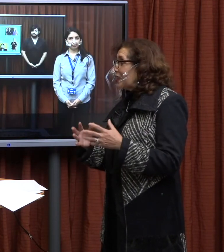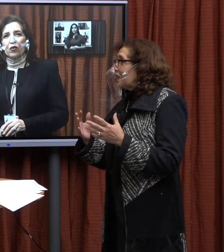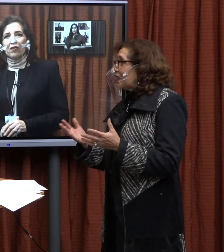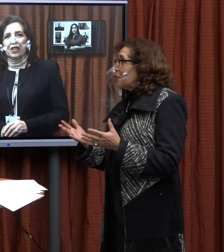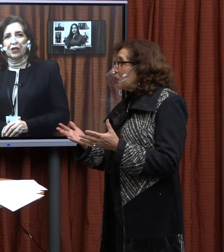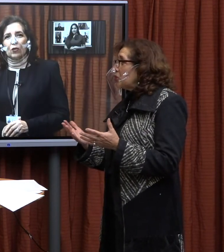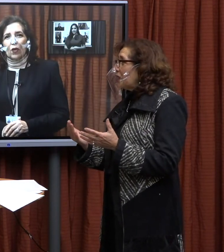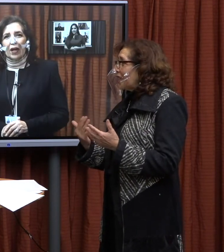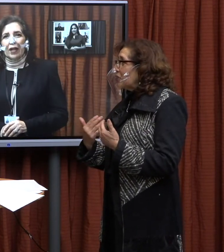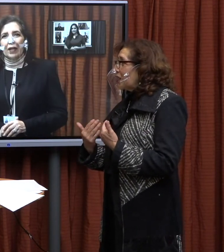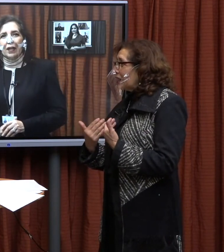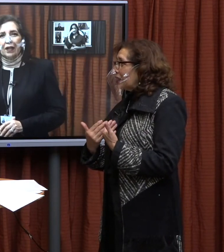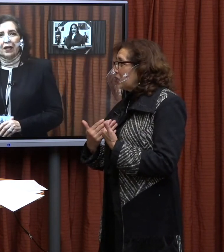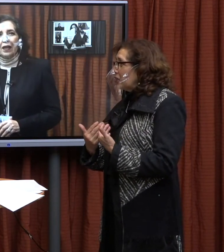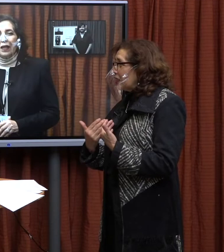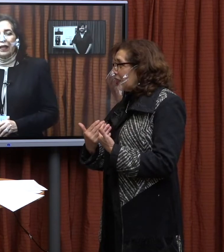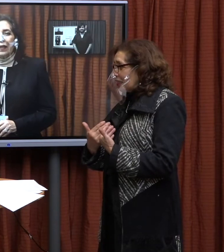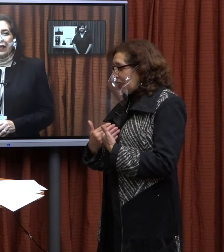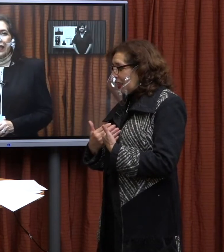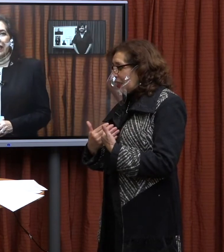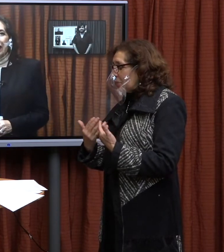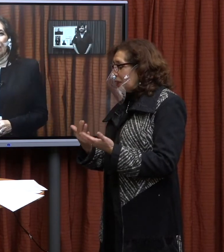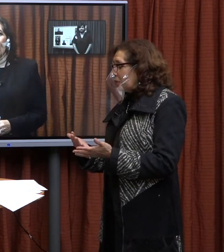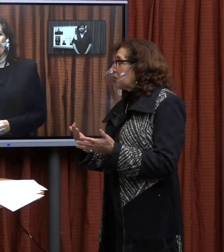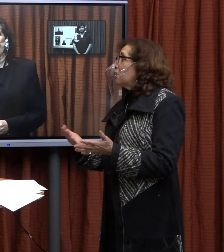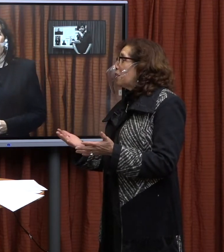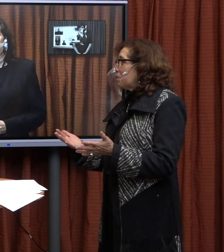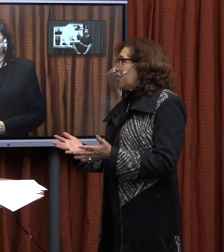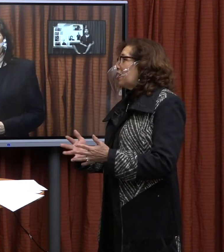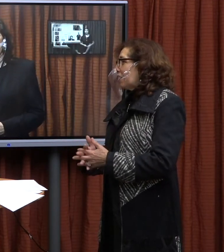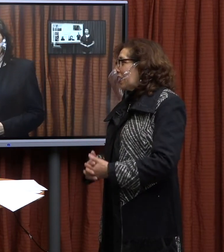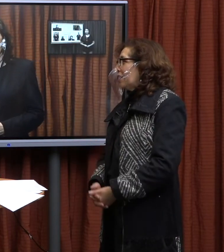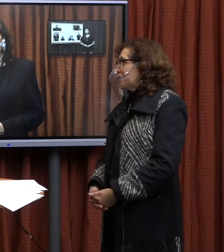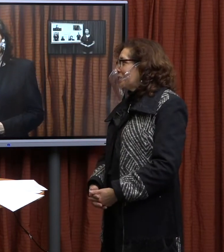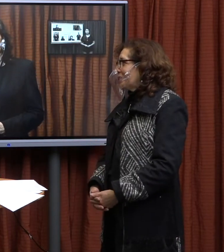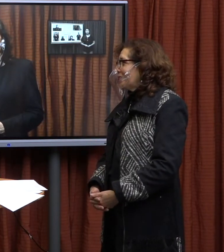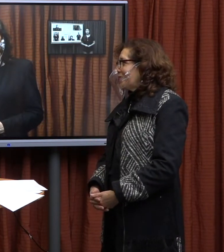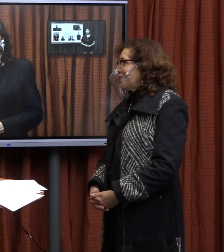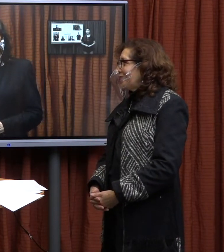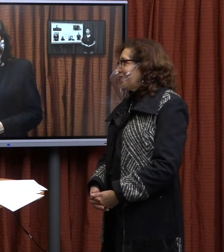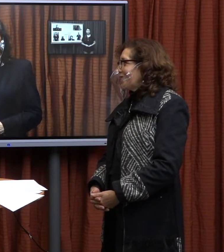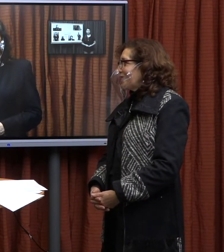Y que en muchos casos la gestión realizada les permitió cambiar la vida.